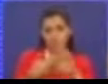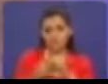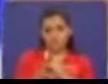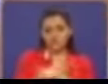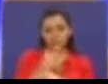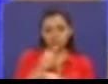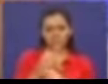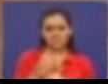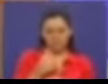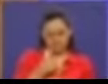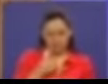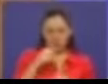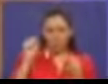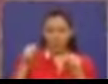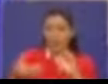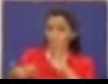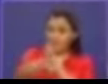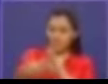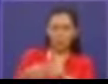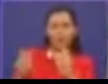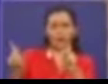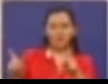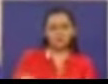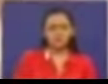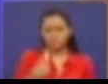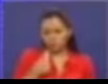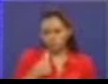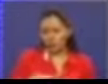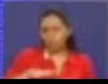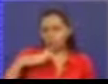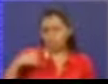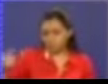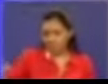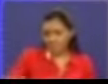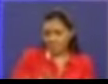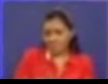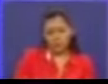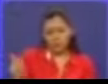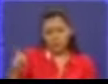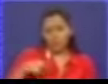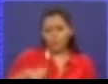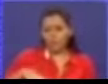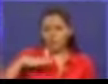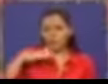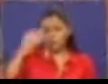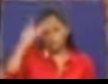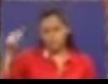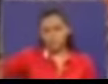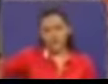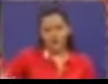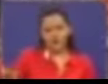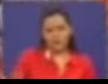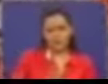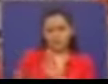Nos enaltece que esa gente esté protestando contra un gobierno patriota, compañero.